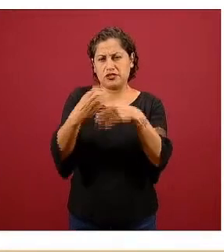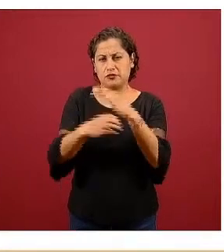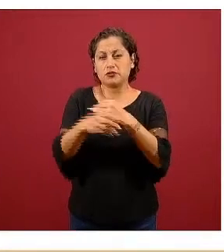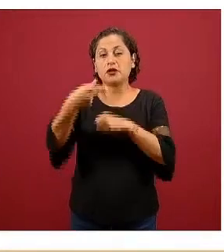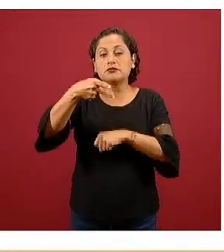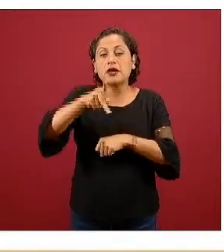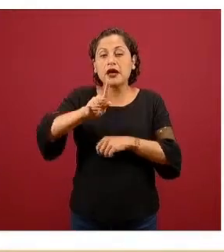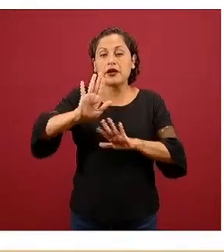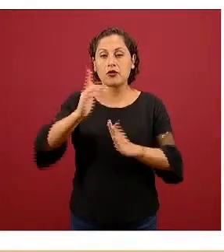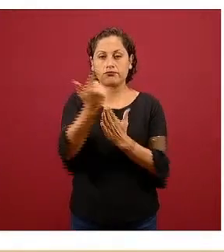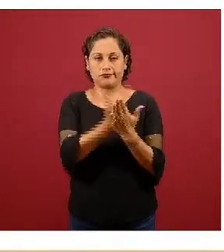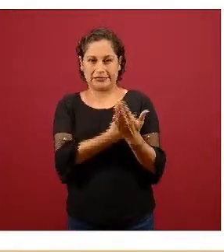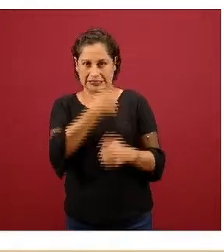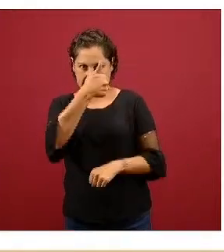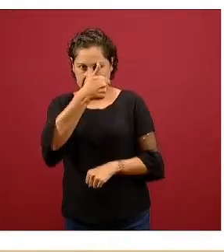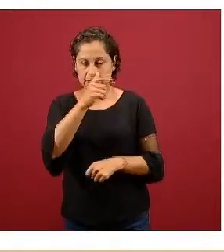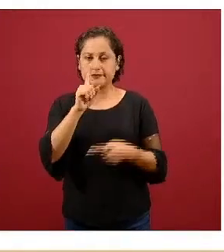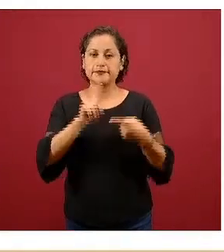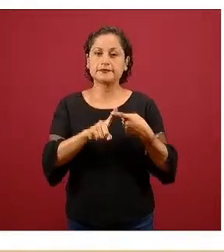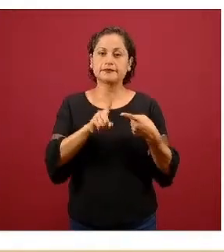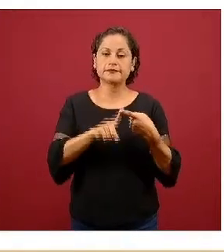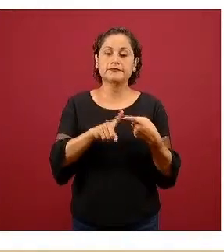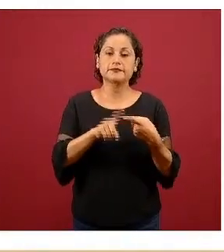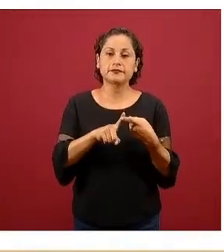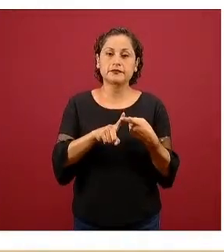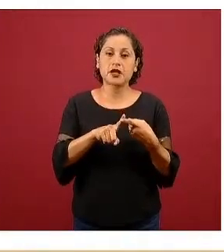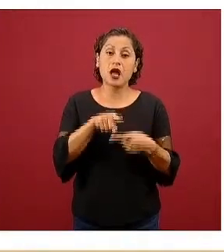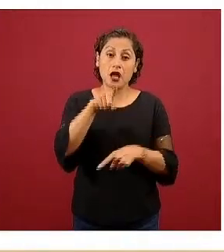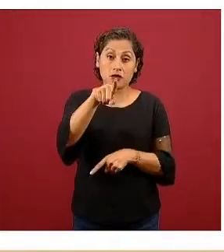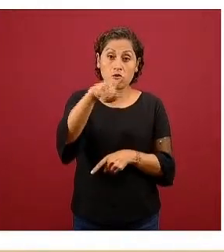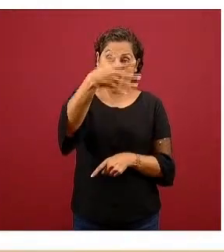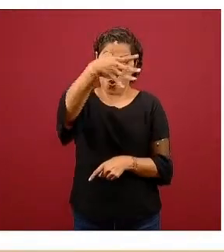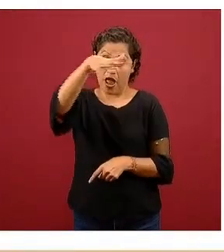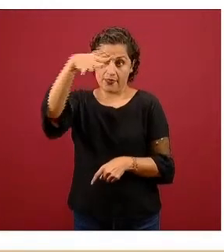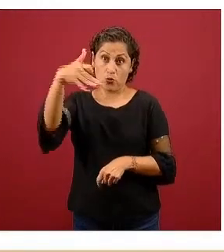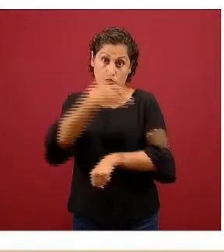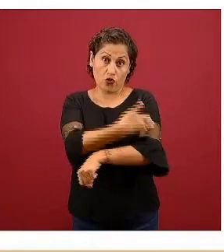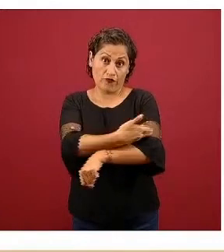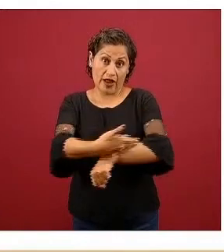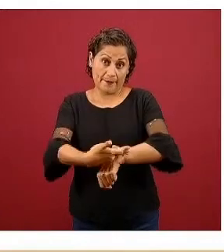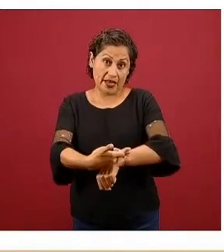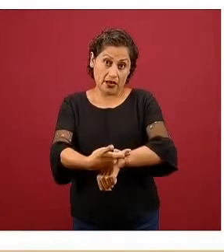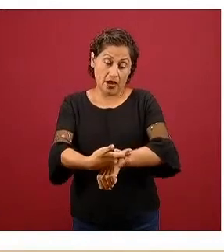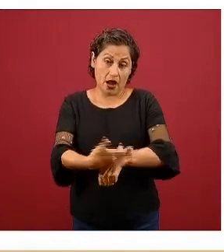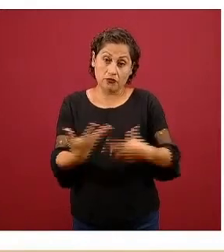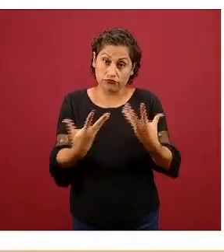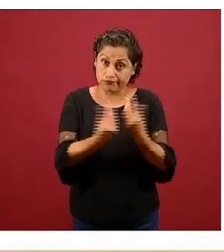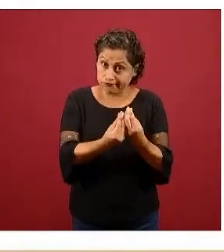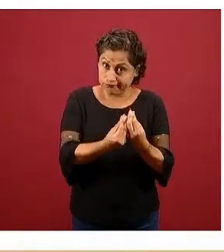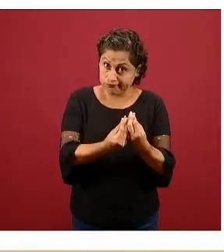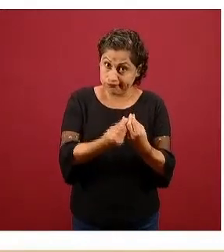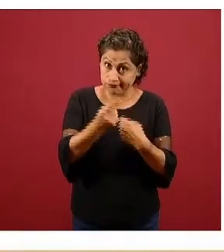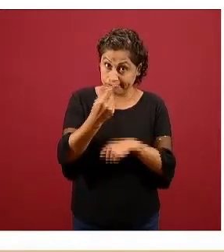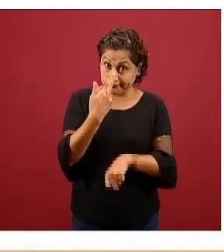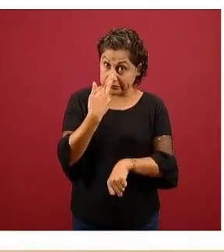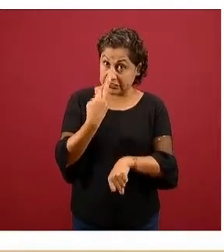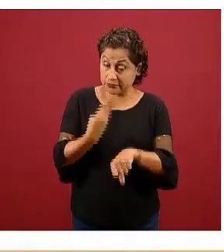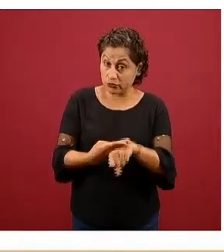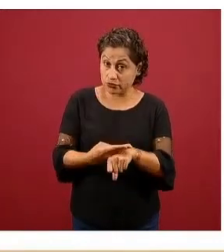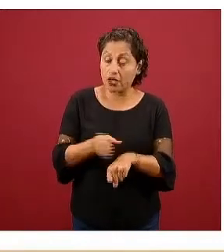puntos. Primero, como adulto, como familiar responsable, como padre de familia,